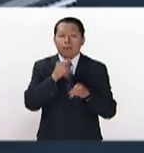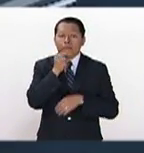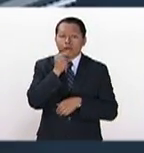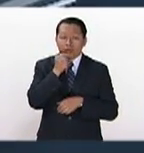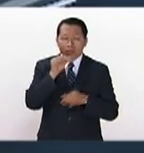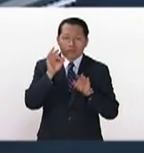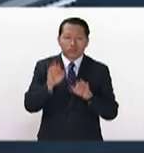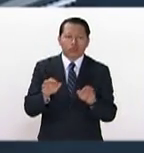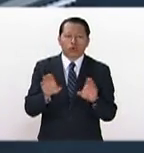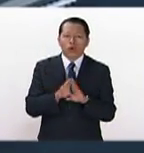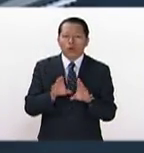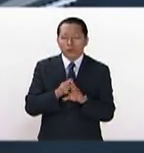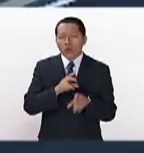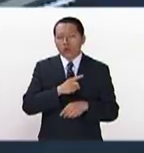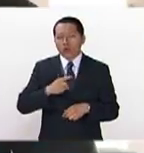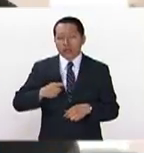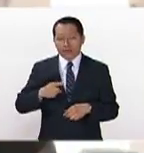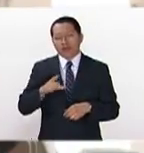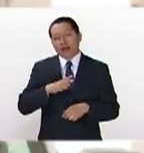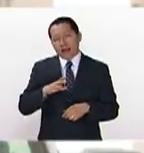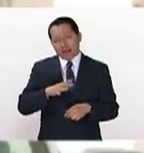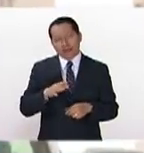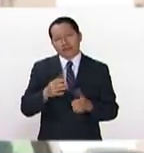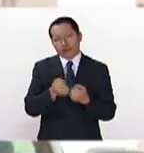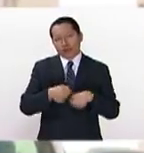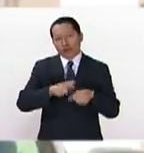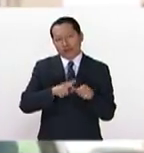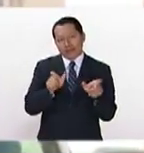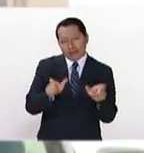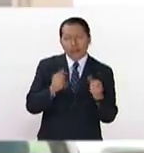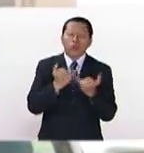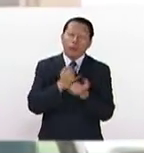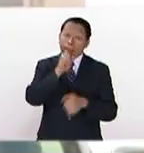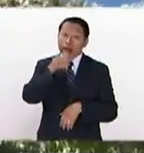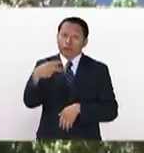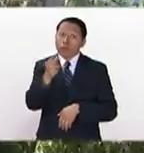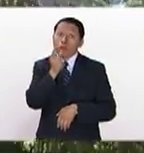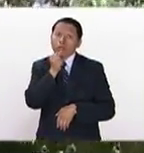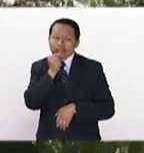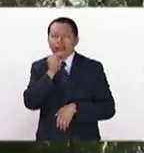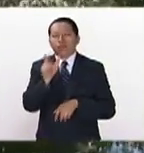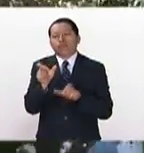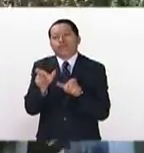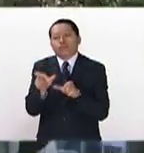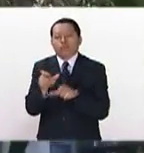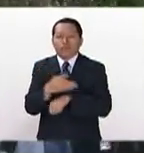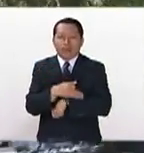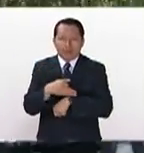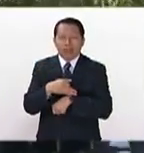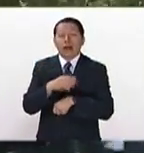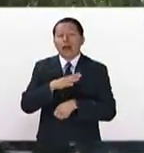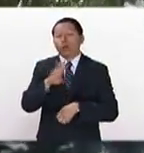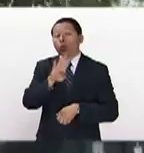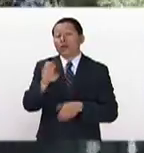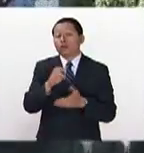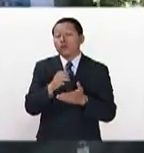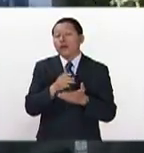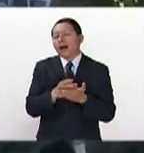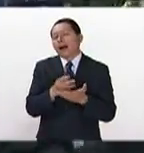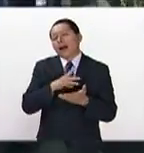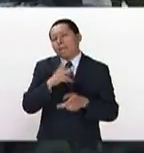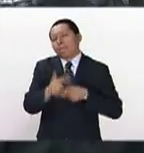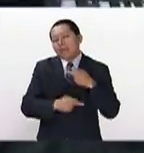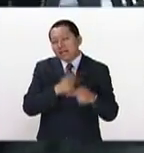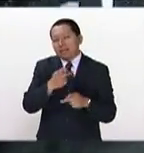es necesario garantizar la seguridad social de ellos y sus familias, por lo que se entregaron 400 préstamos personales y